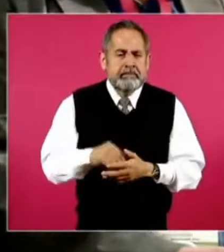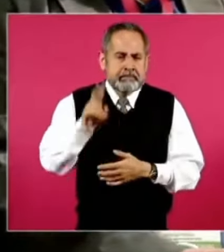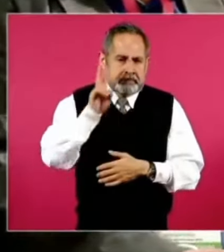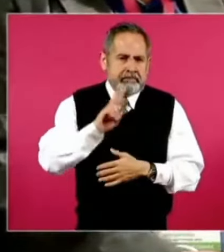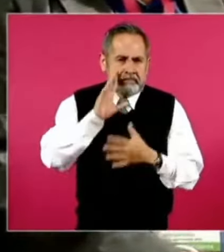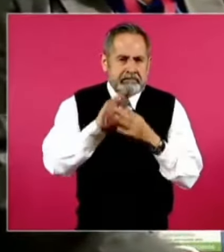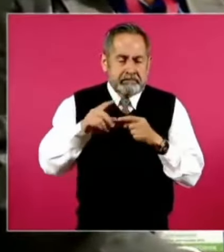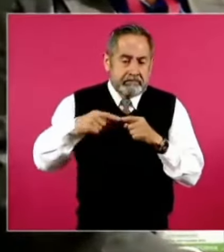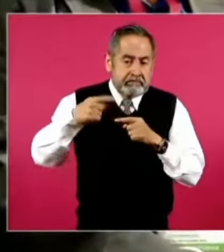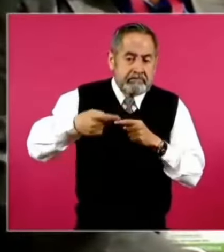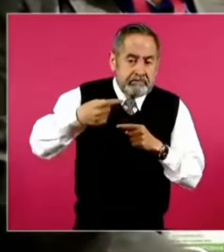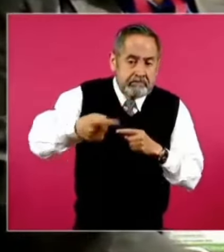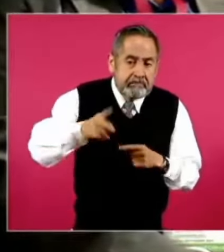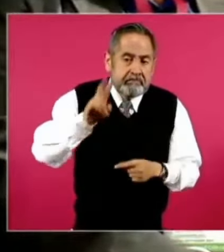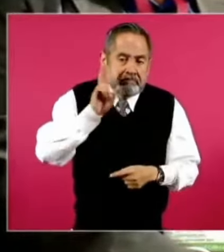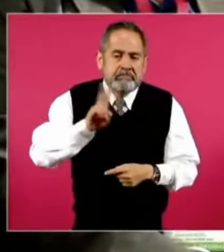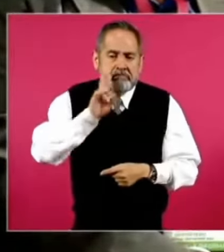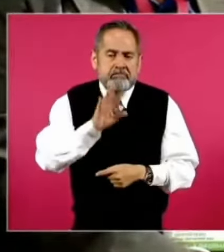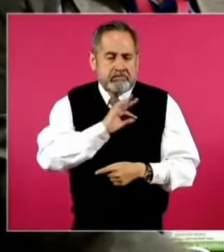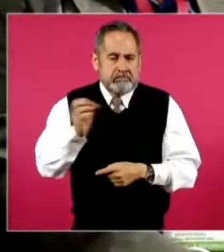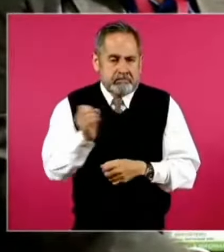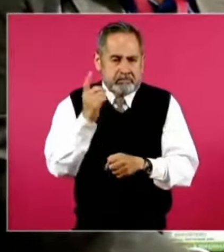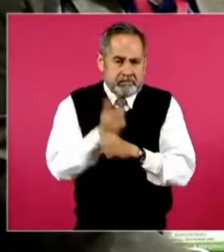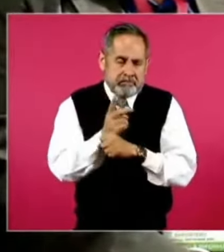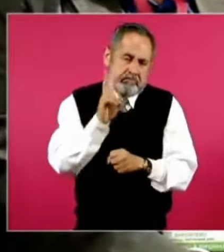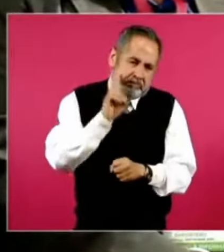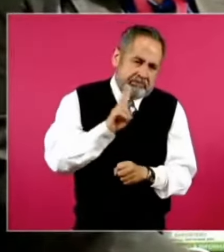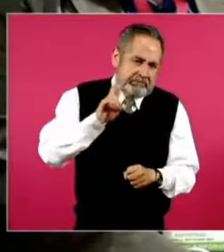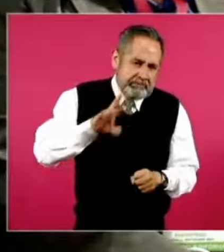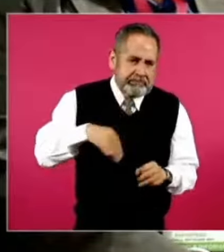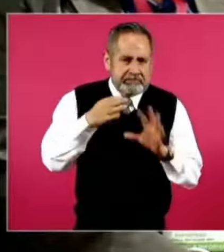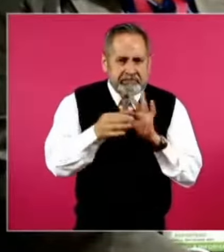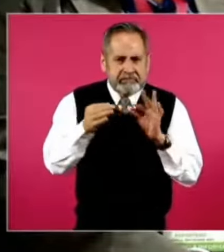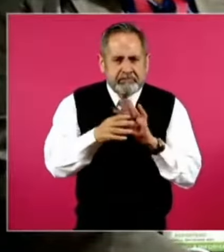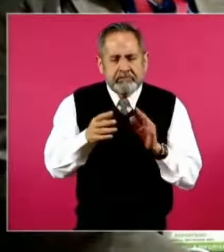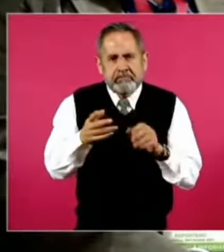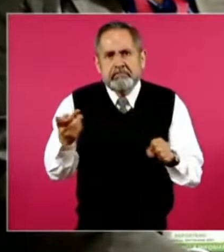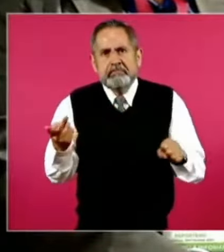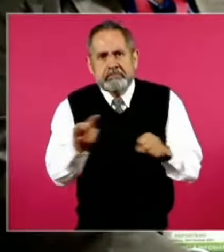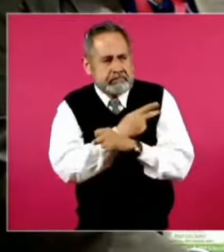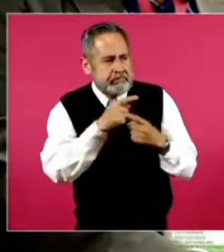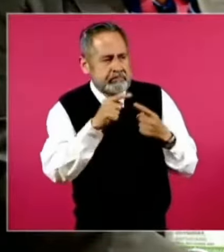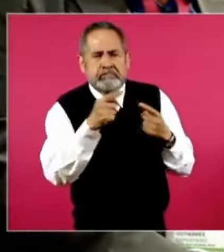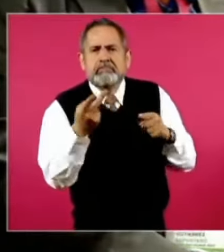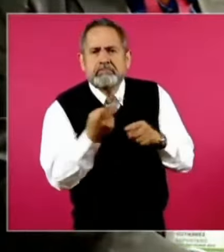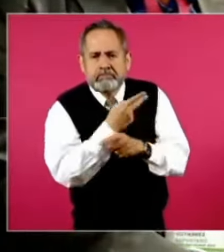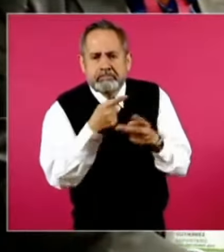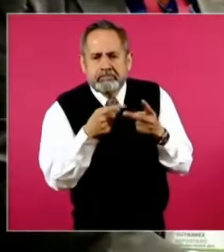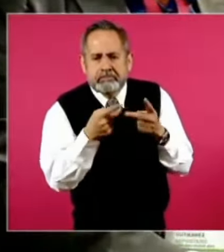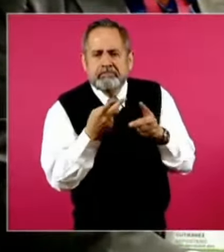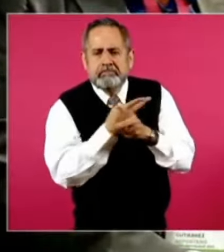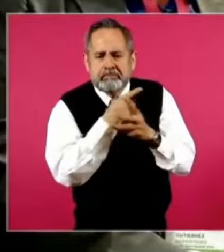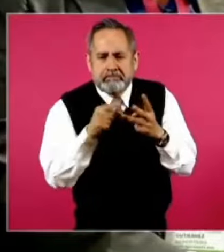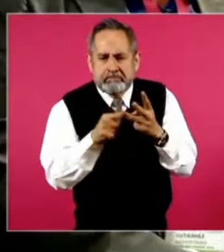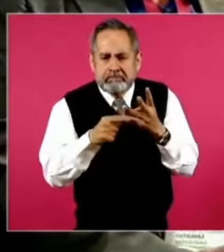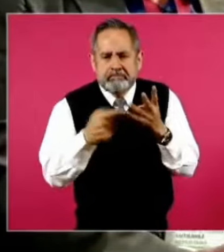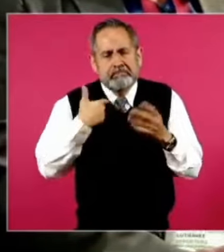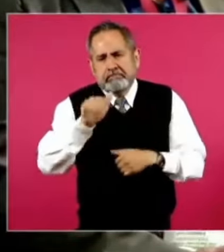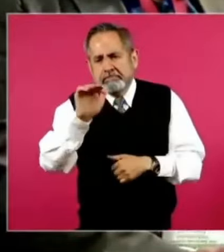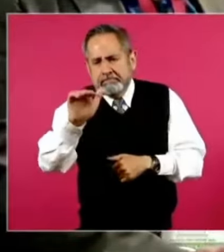las veces que tengamos oportunidad de ir haciendo un seguimiento y recuento de los casos que